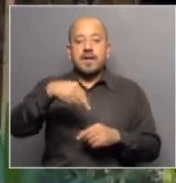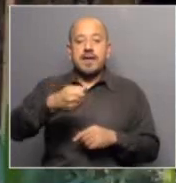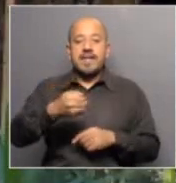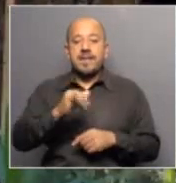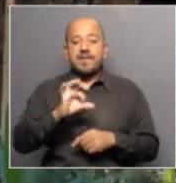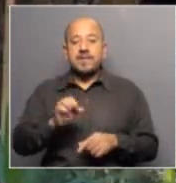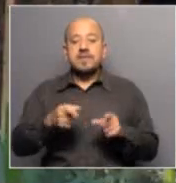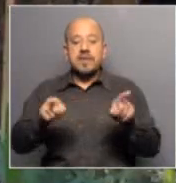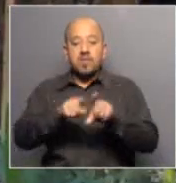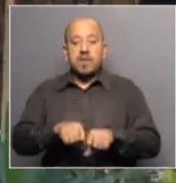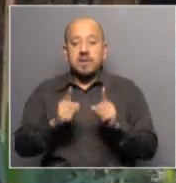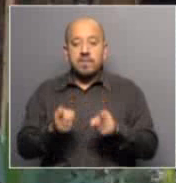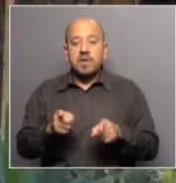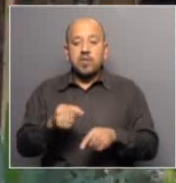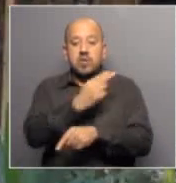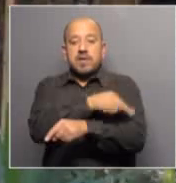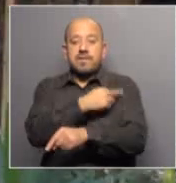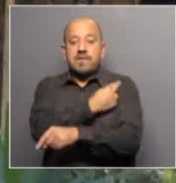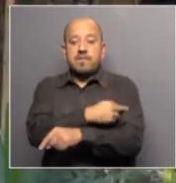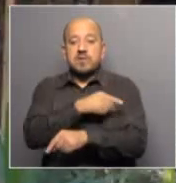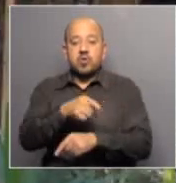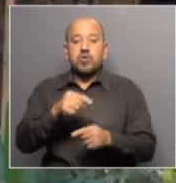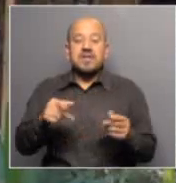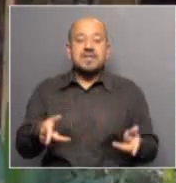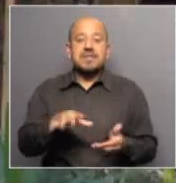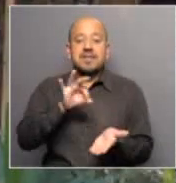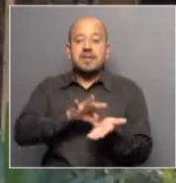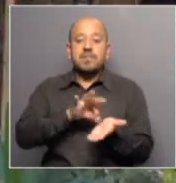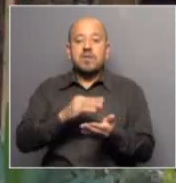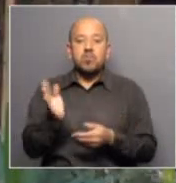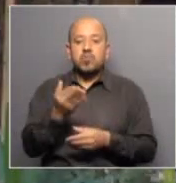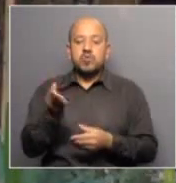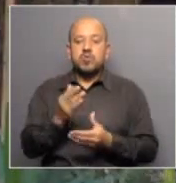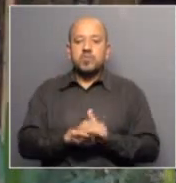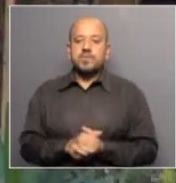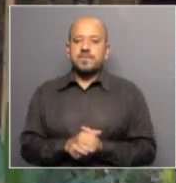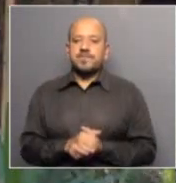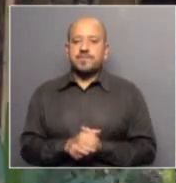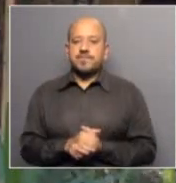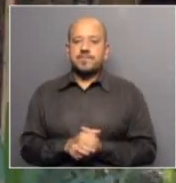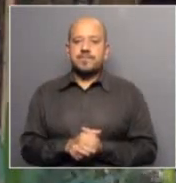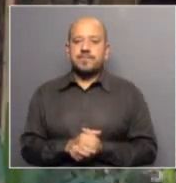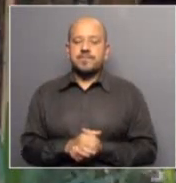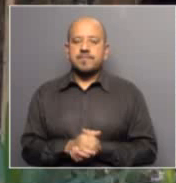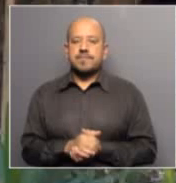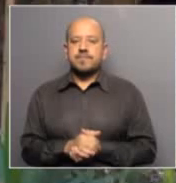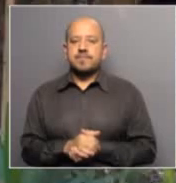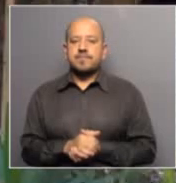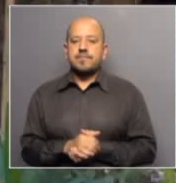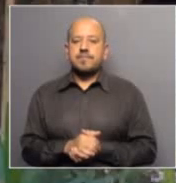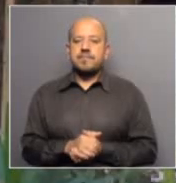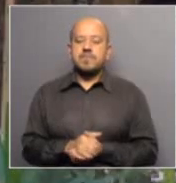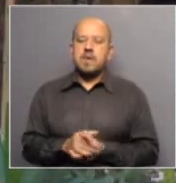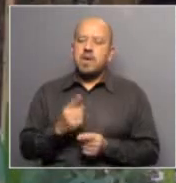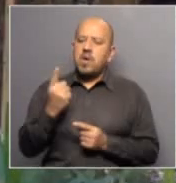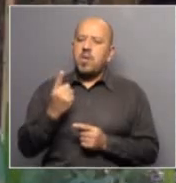debería ocurrir con las farmacias, ¿no? Con el sistema de producción estatal. Denise. Guille, una de las cosas que